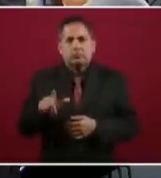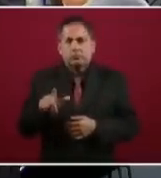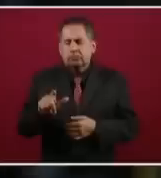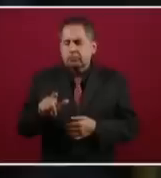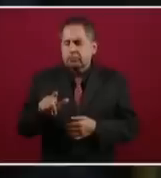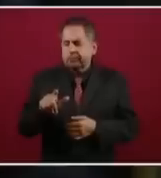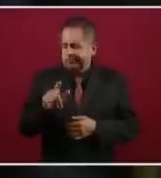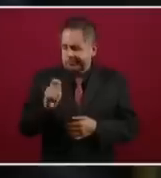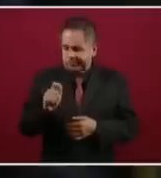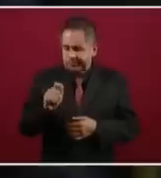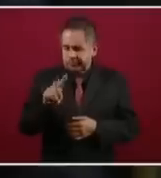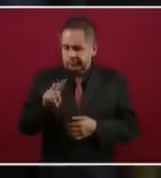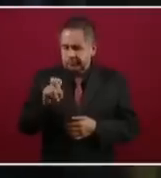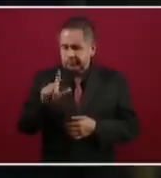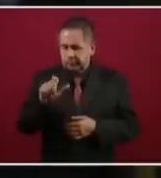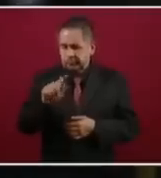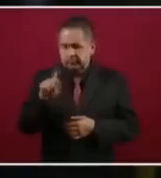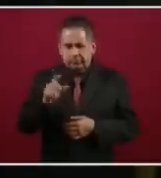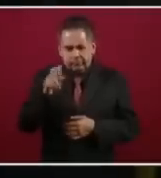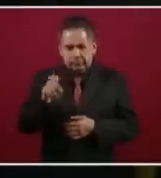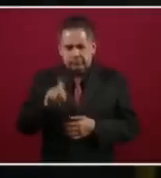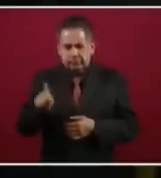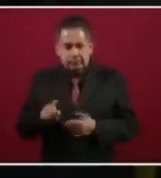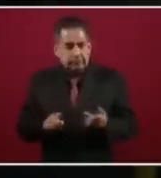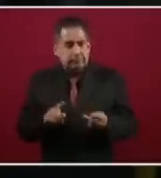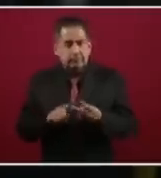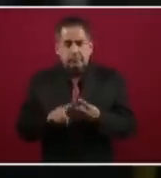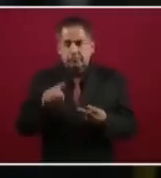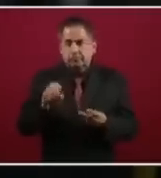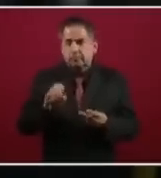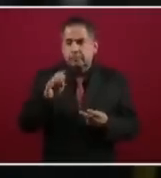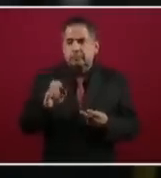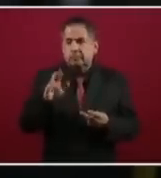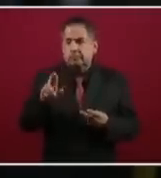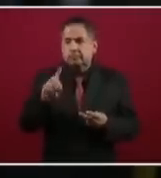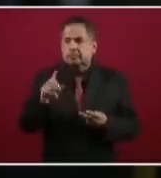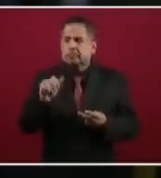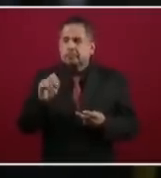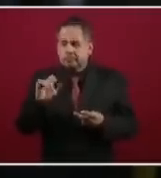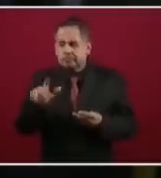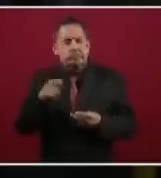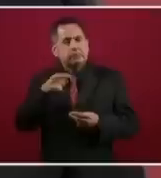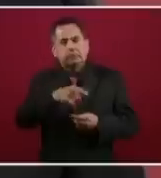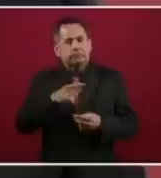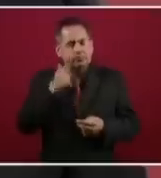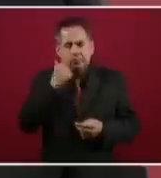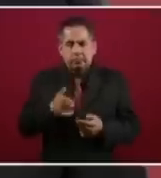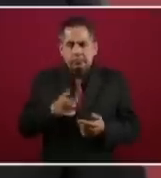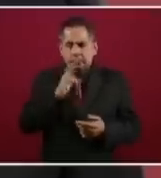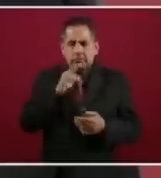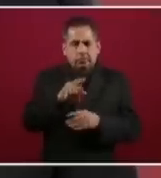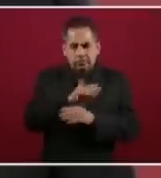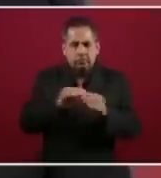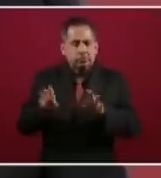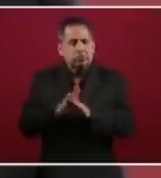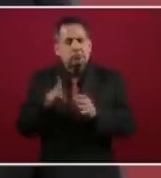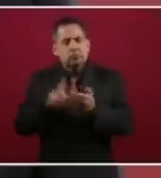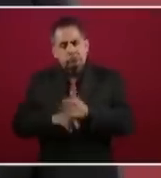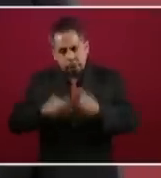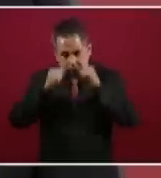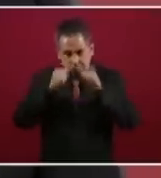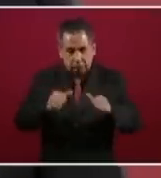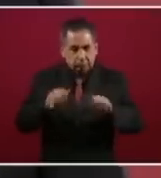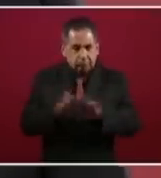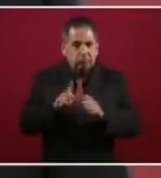Javalois Velázquez, y Ever Daniel Velázquez, y dicen que quieren que por favor se les atienda,